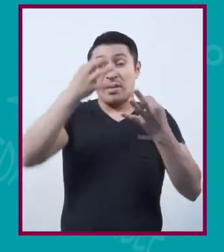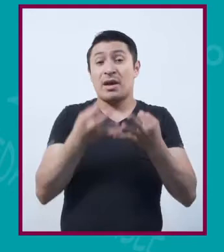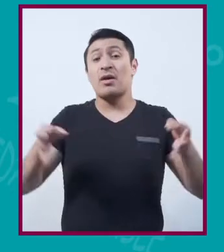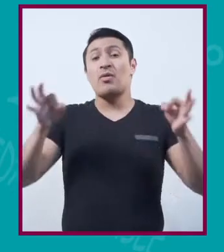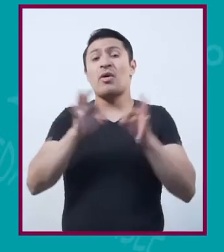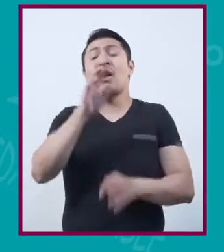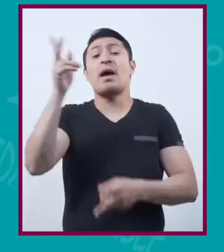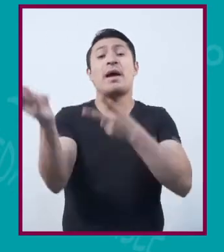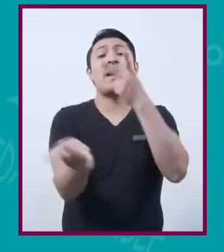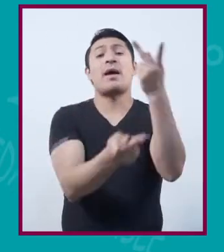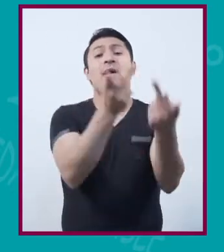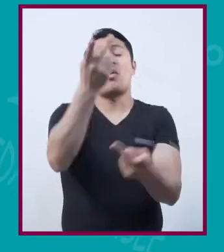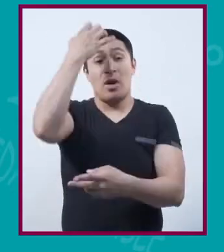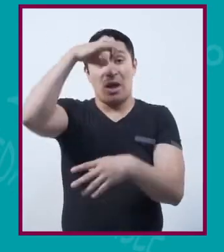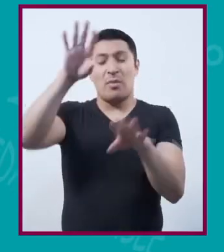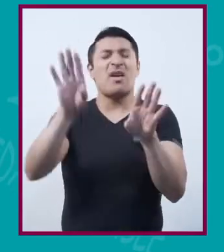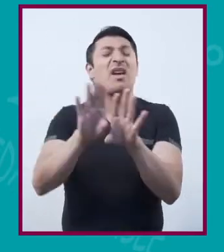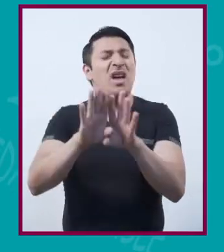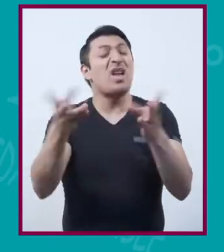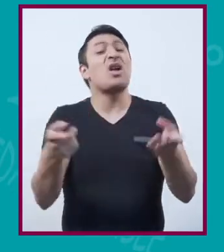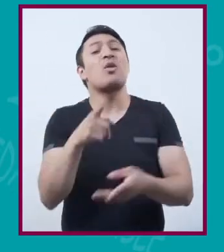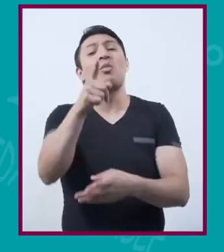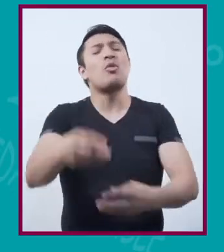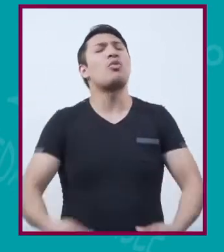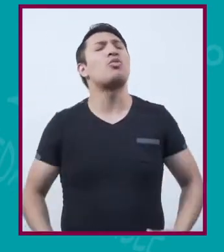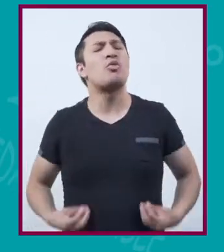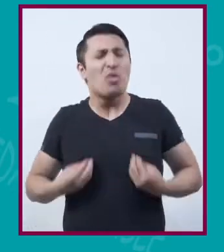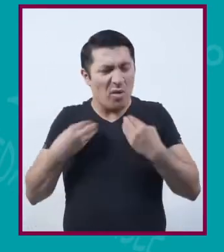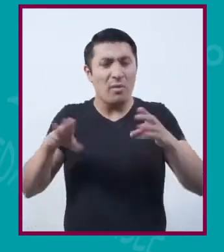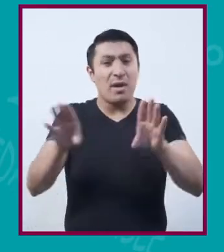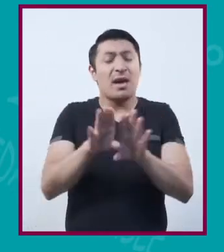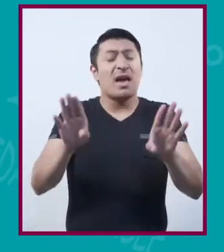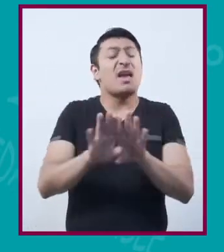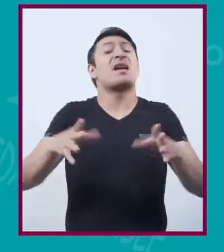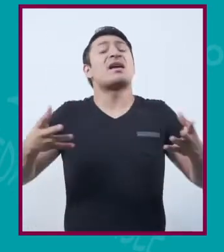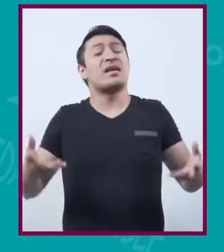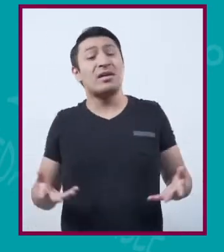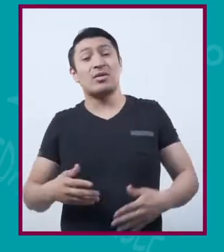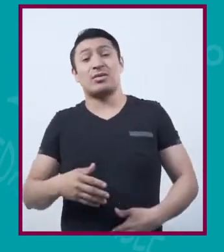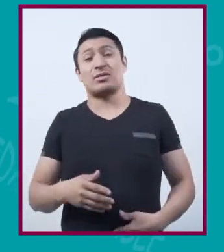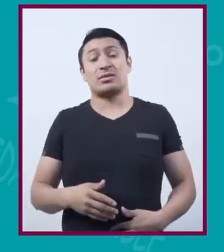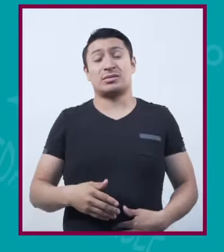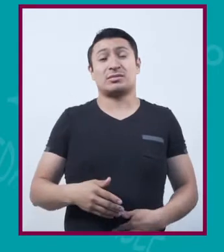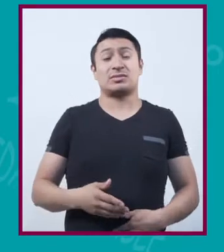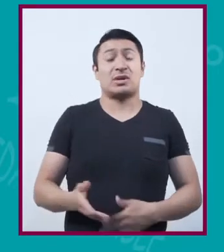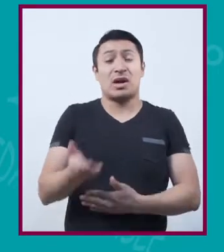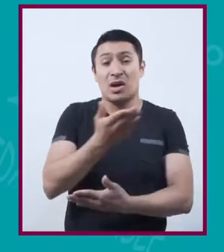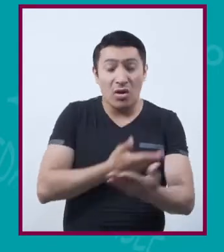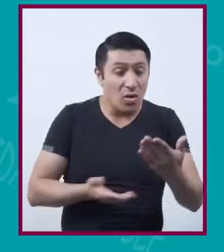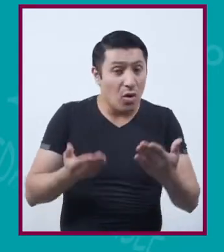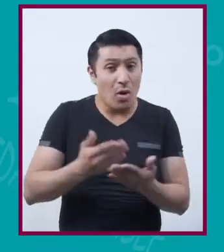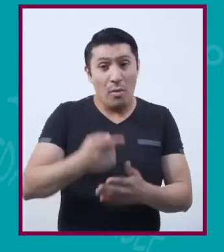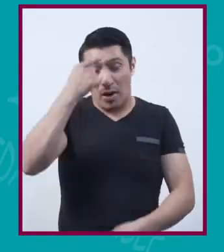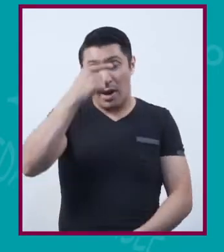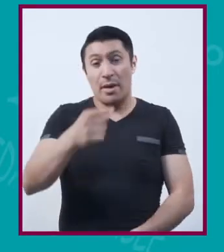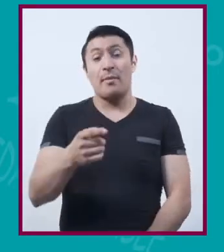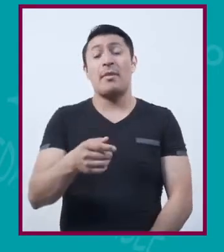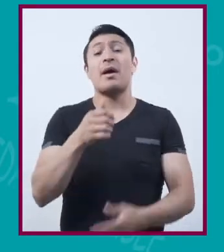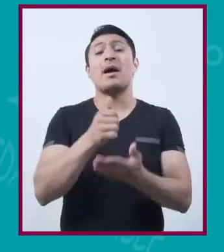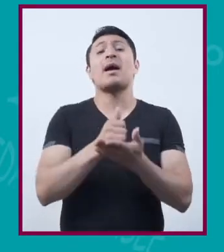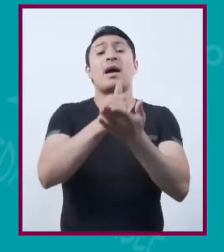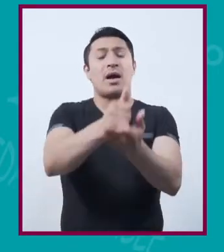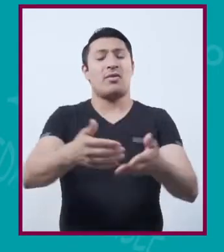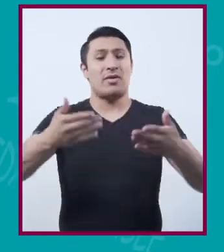y preguntarle cómo fue su experiencia, cómo vivieron aquello, qué interpretan, para un poco